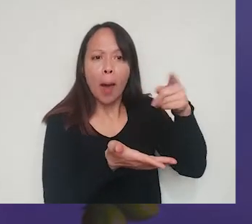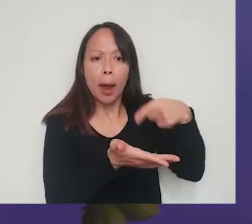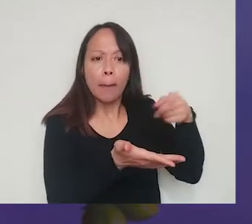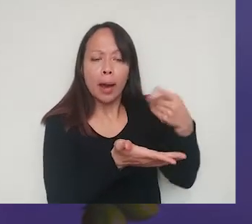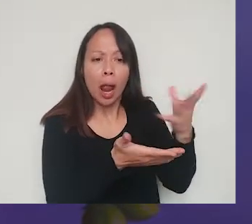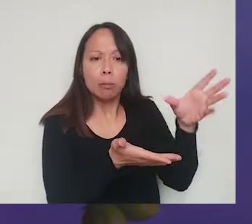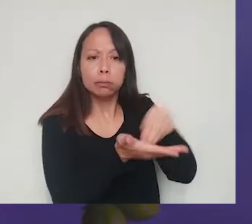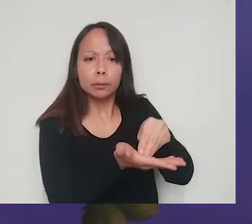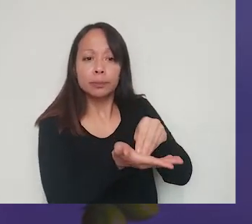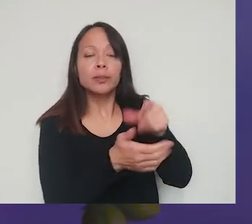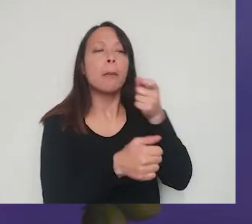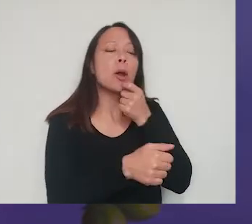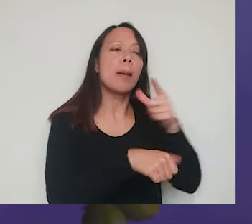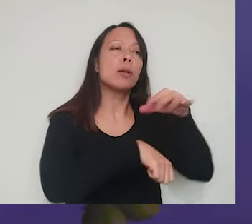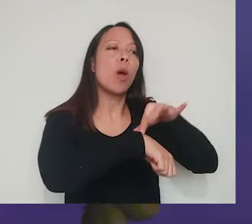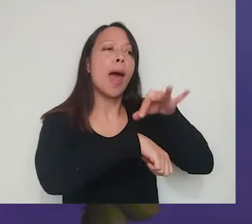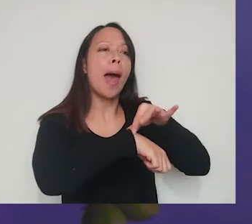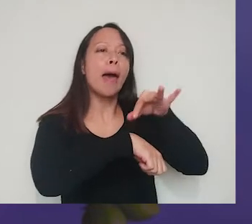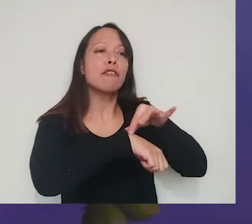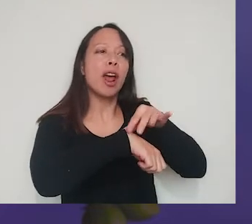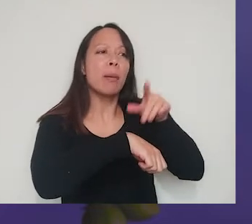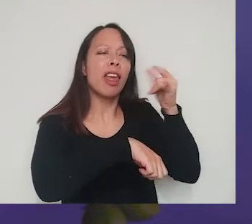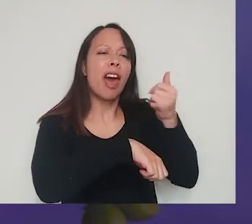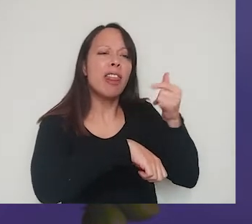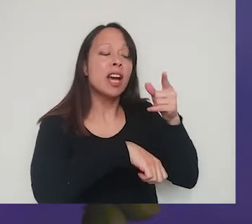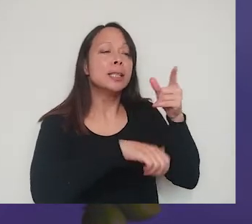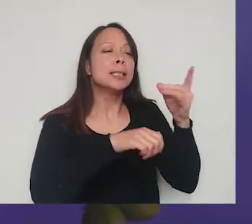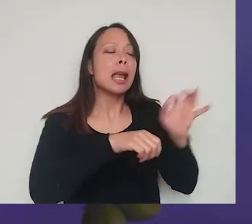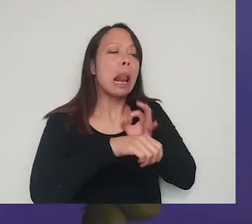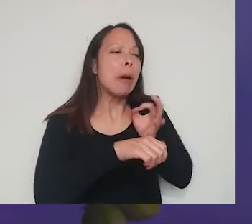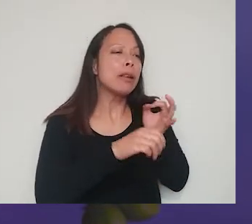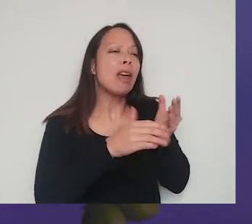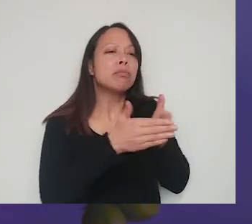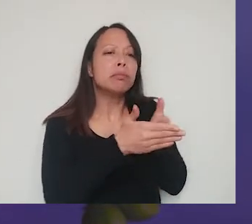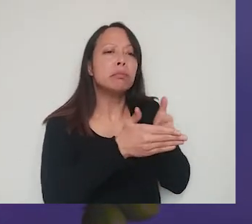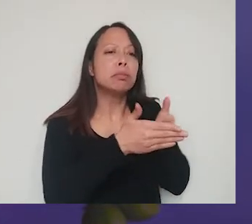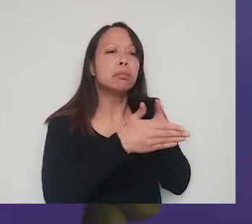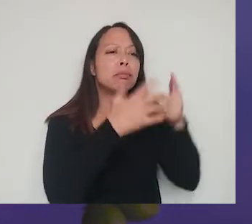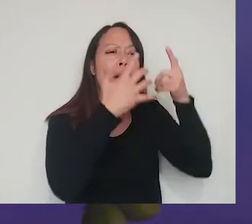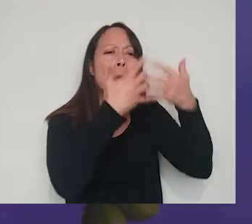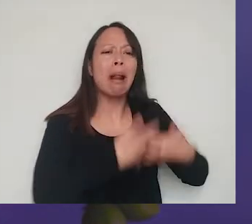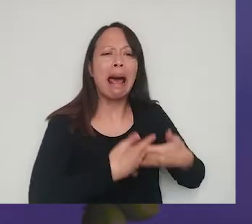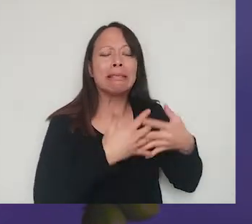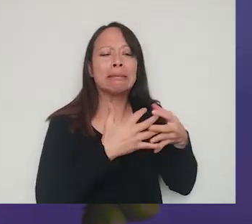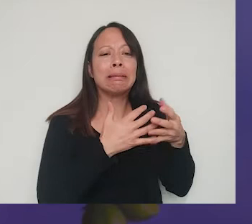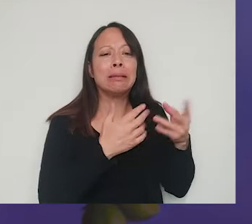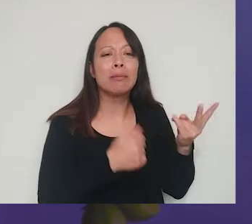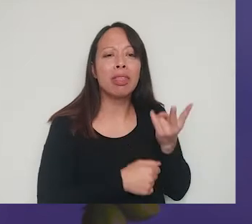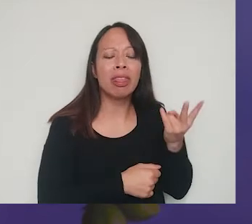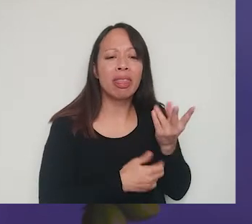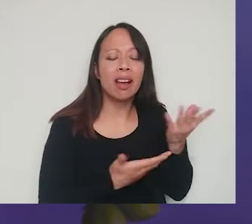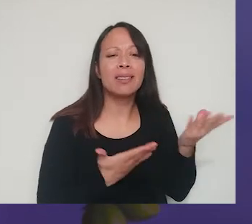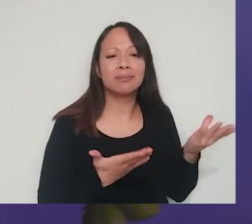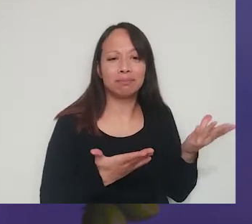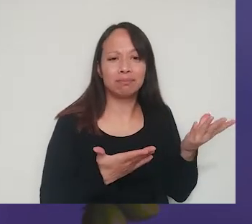tal punto es así que una persona que se encuentra gravemente enferma puede ver condicionada su existencia y va a ver condicionado su propio plan de vida.